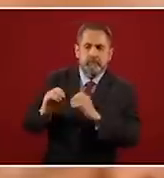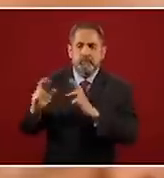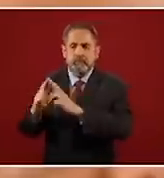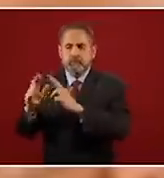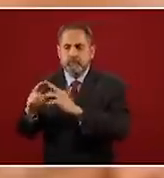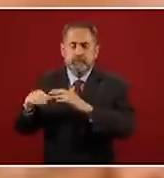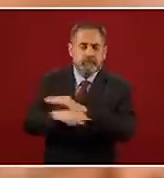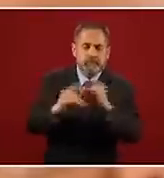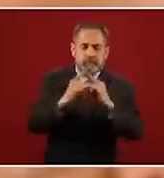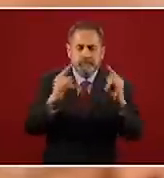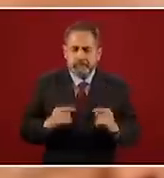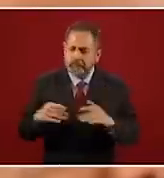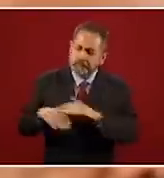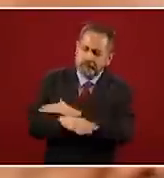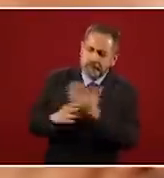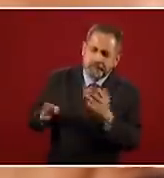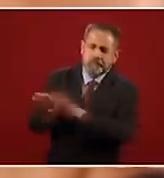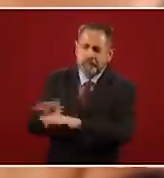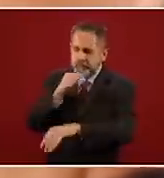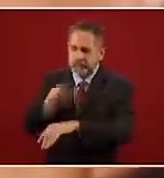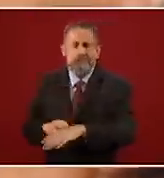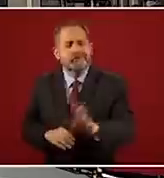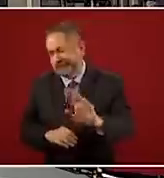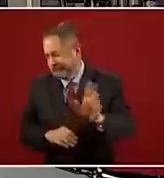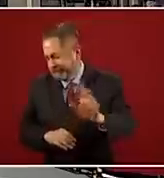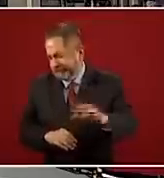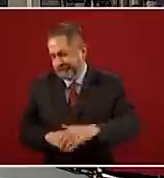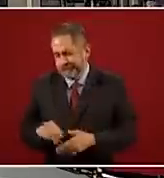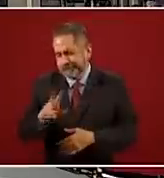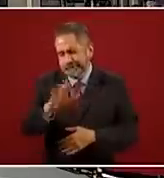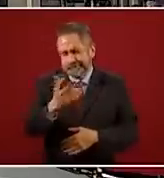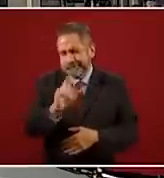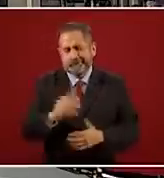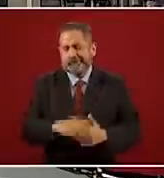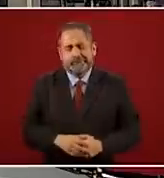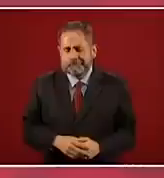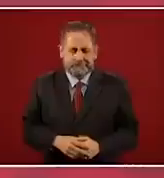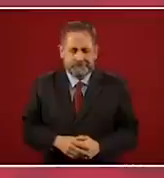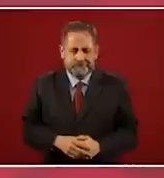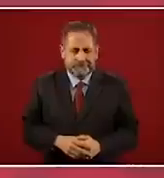a los refugios de migrantes hasta nuevo aviso. No, eso no. Nosotros,